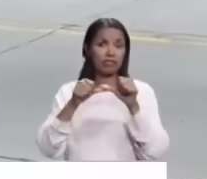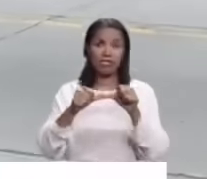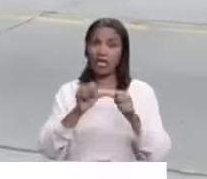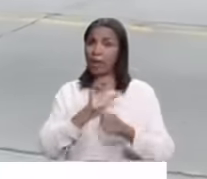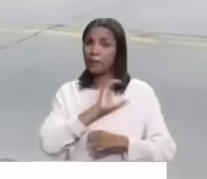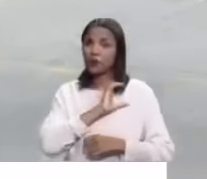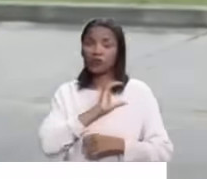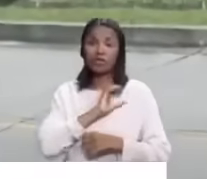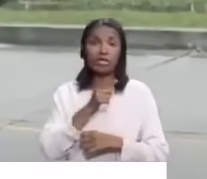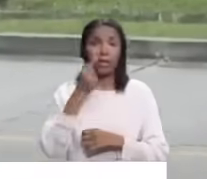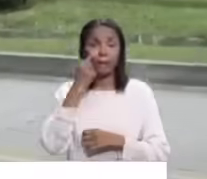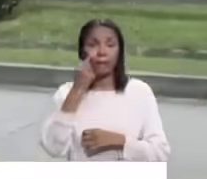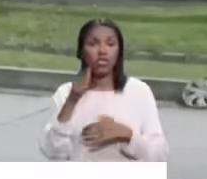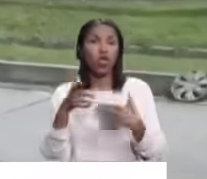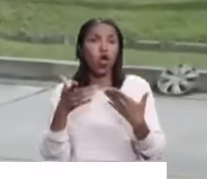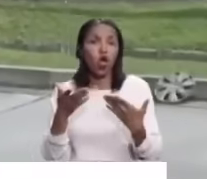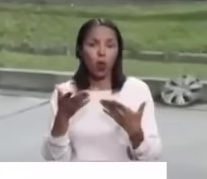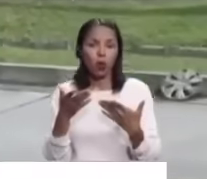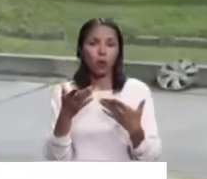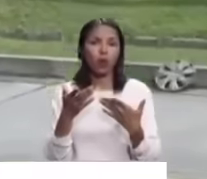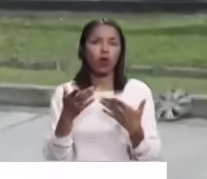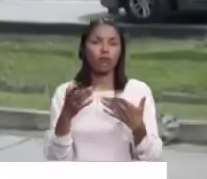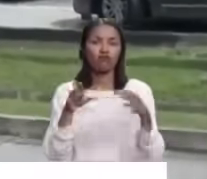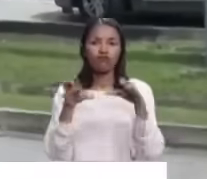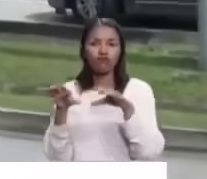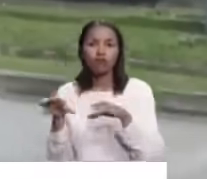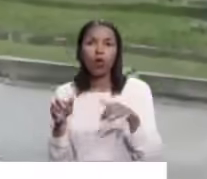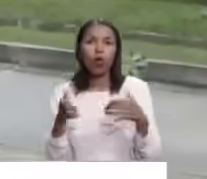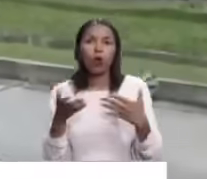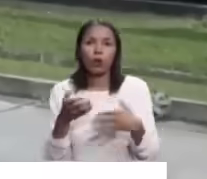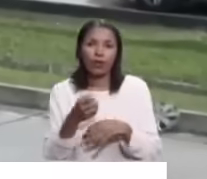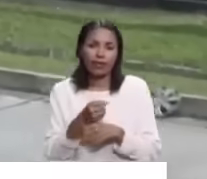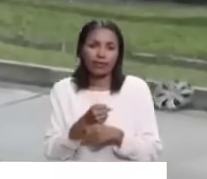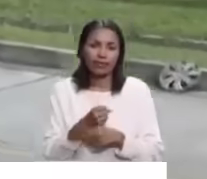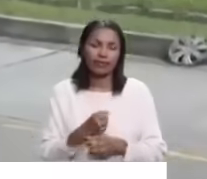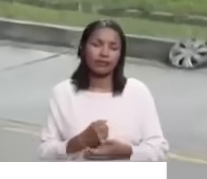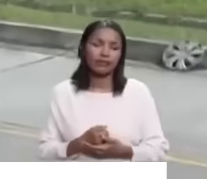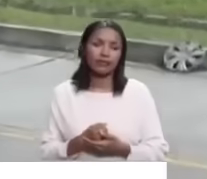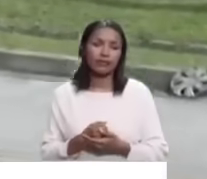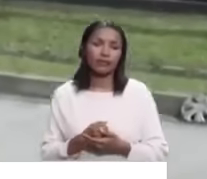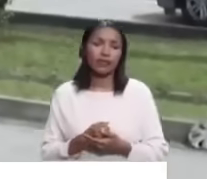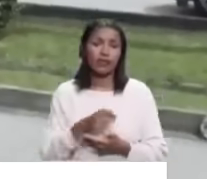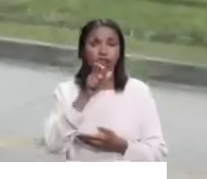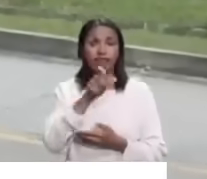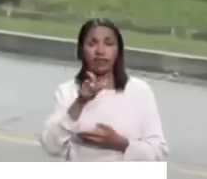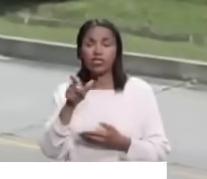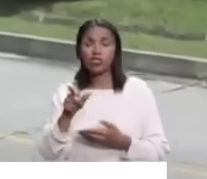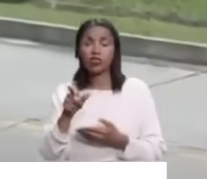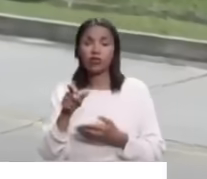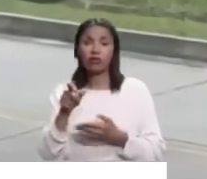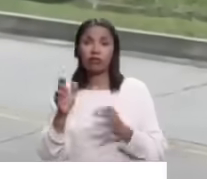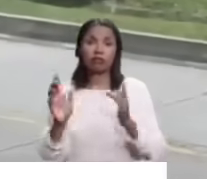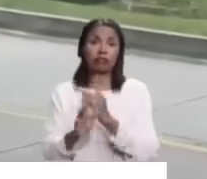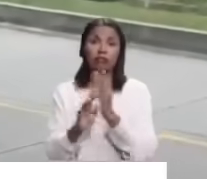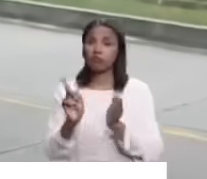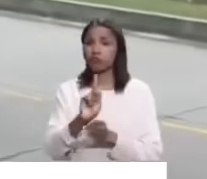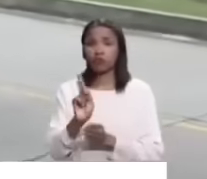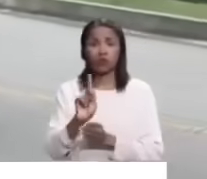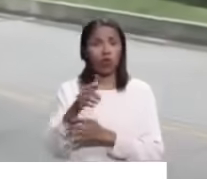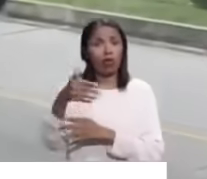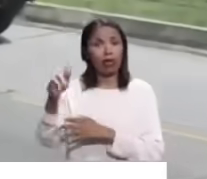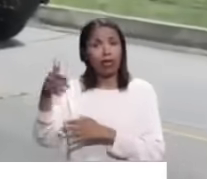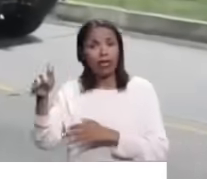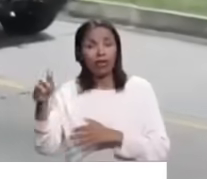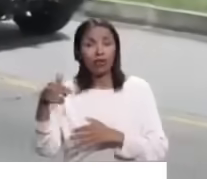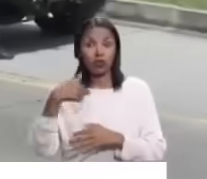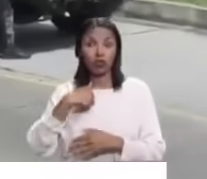las personas que se encuentran en el perímetro el desalojar el área. Nosotros estamos a pocos metros, sí,